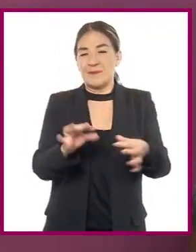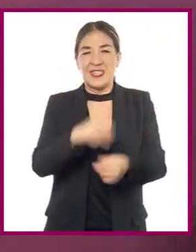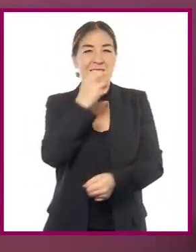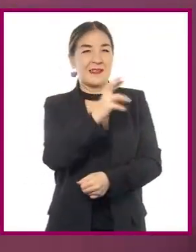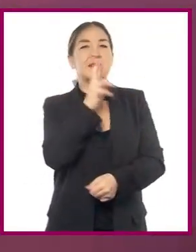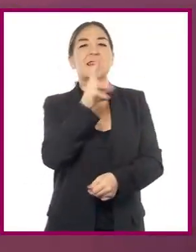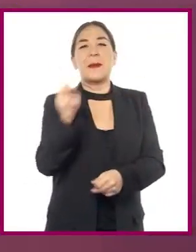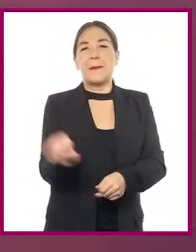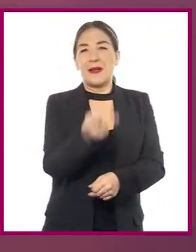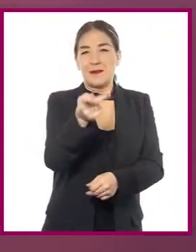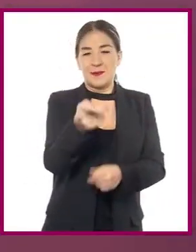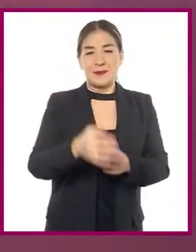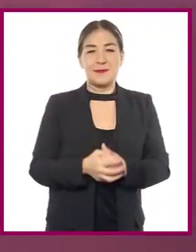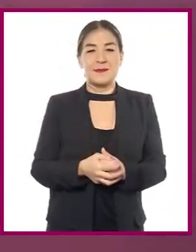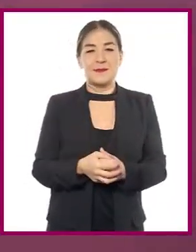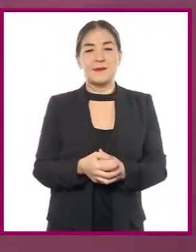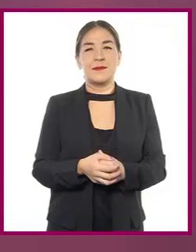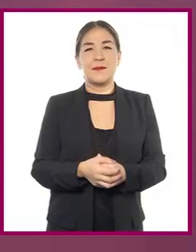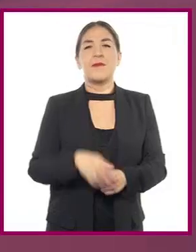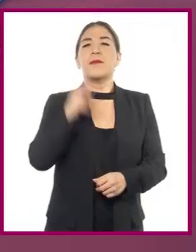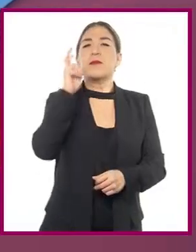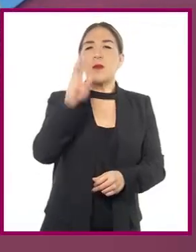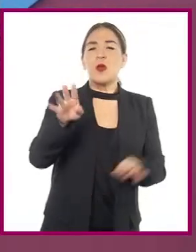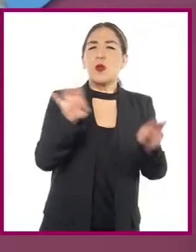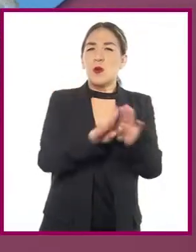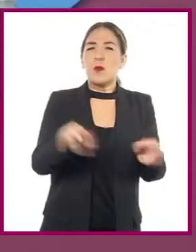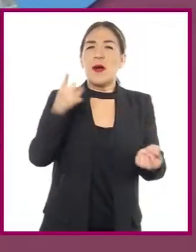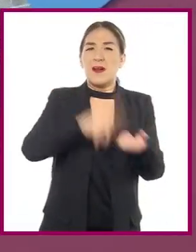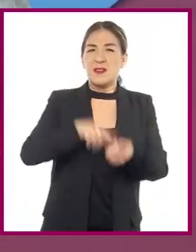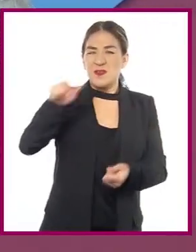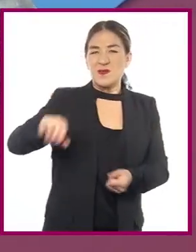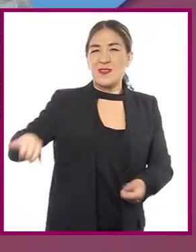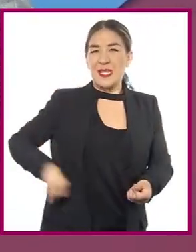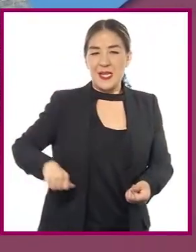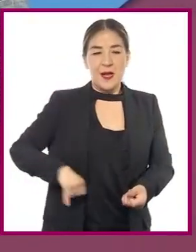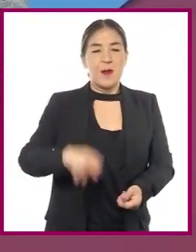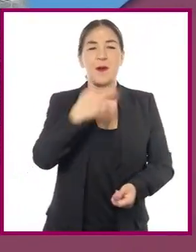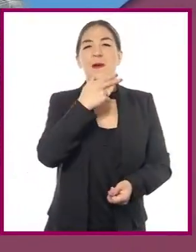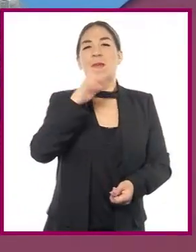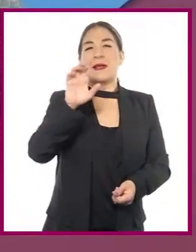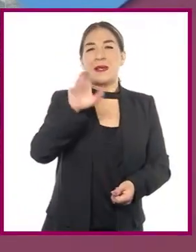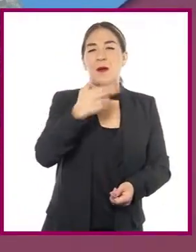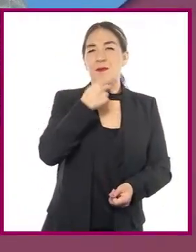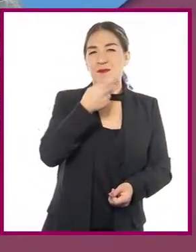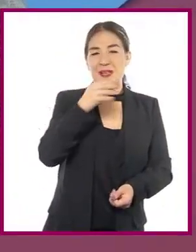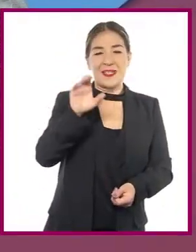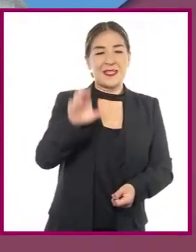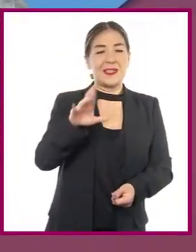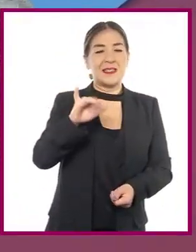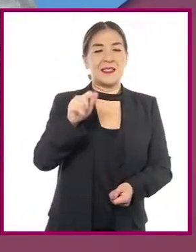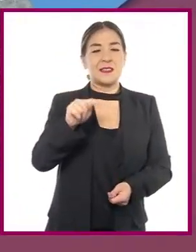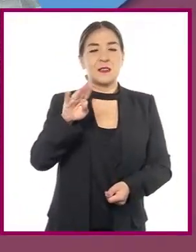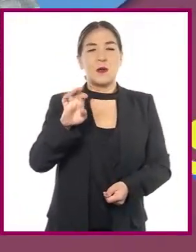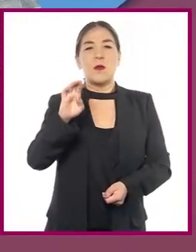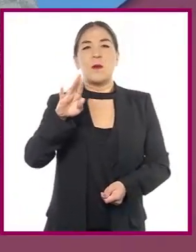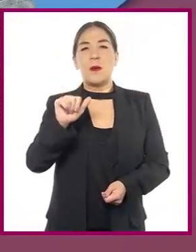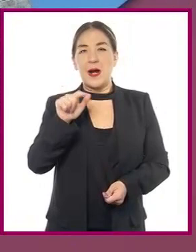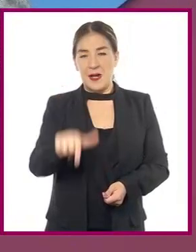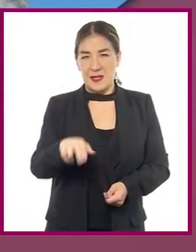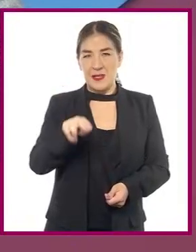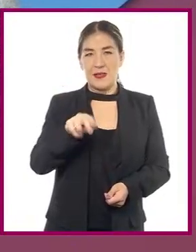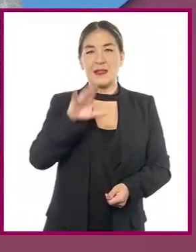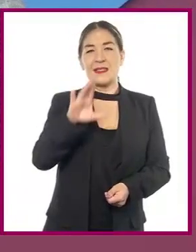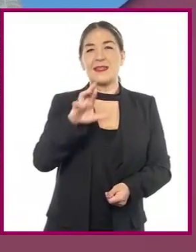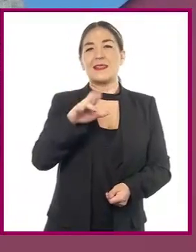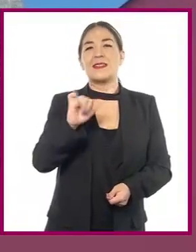anteriores aprendieron que uno de los intereses que tuvo Cristóbal Colón para viajar por el oeste fue el de llegar al